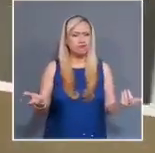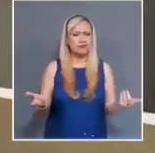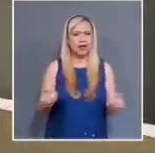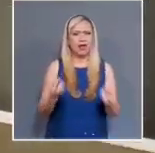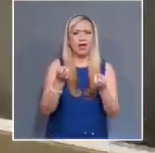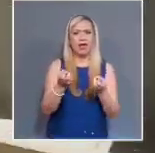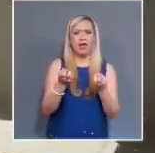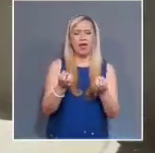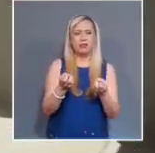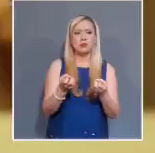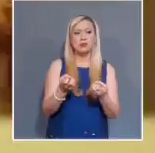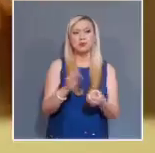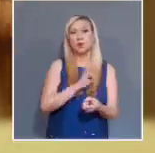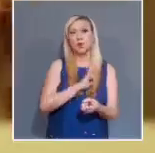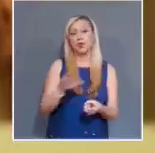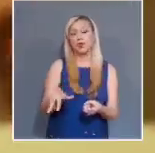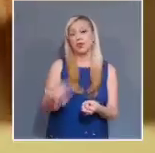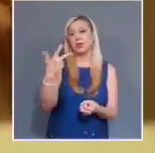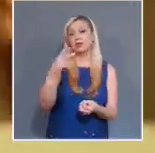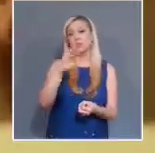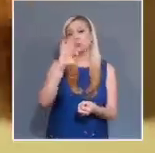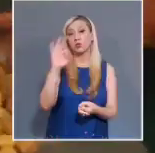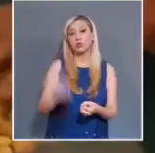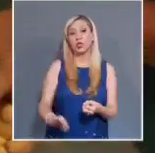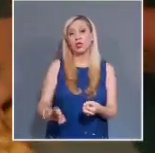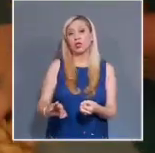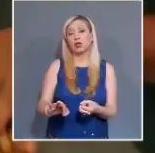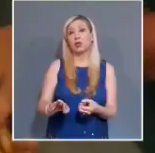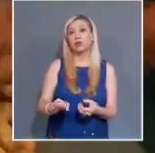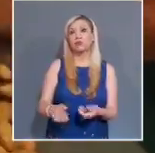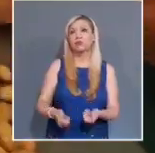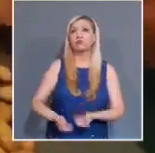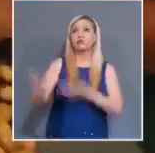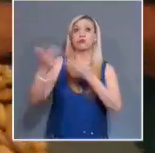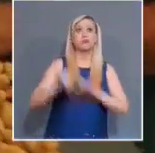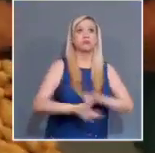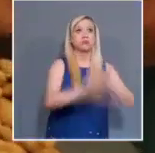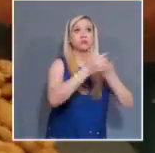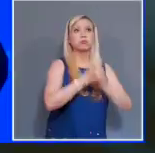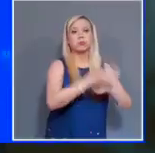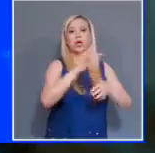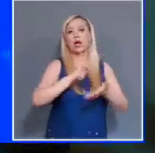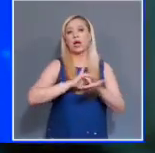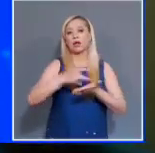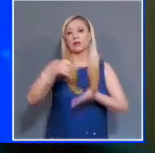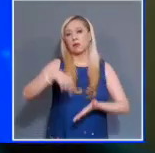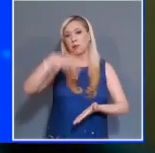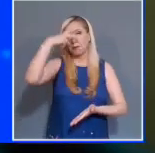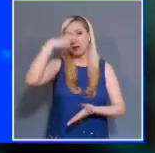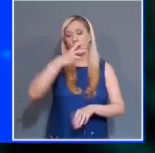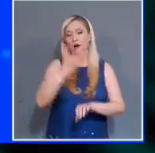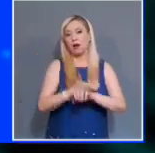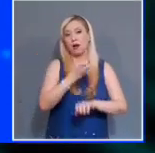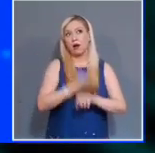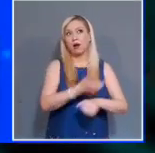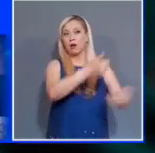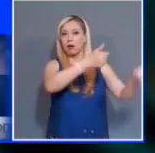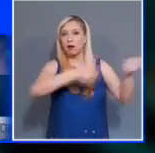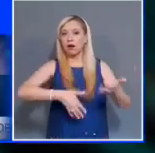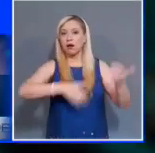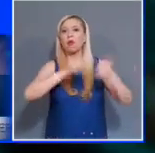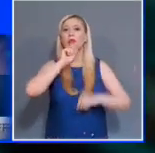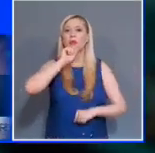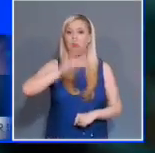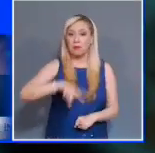del 13% de todas las importaciones que Estados Unidos realiza. De la globalización, el presidente